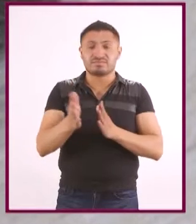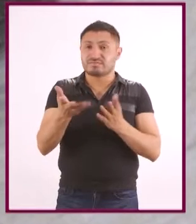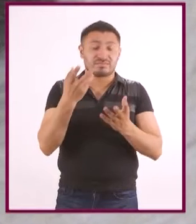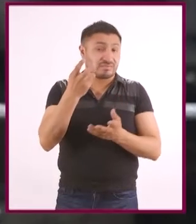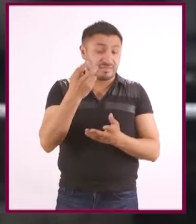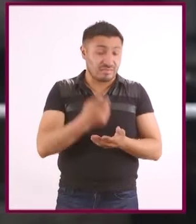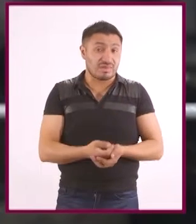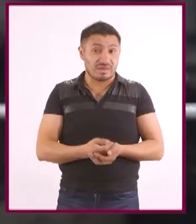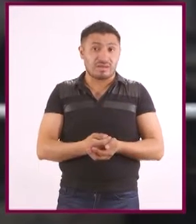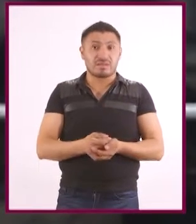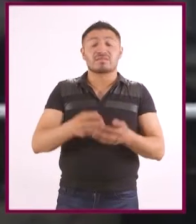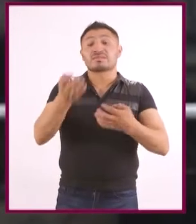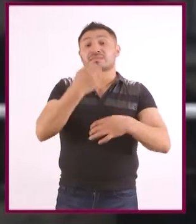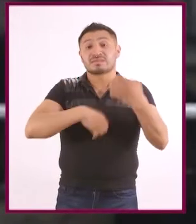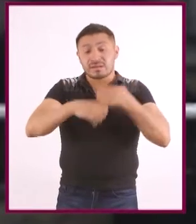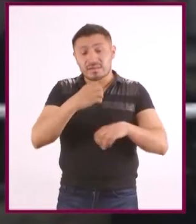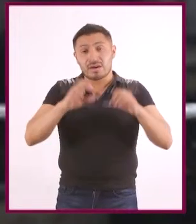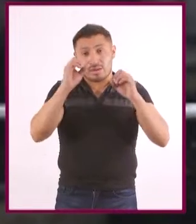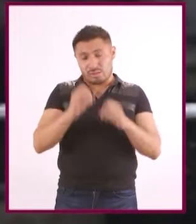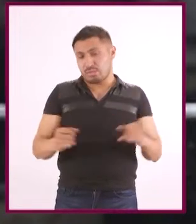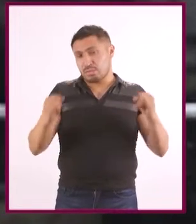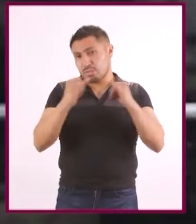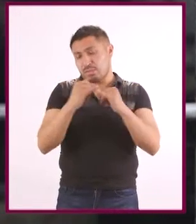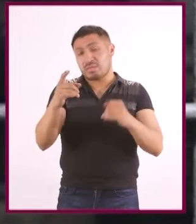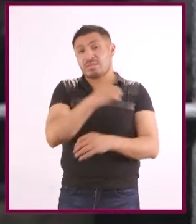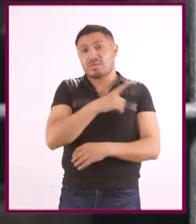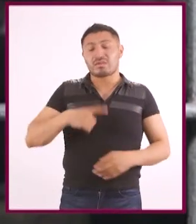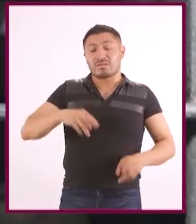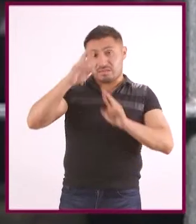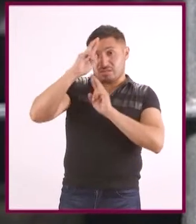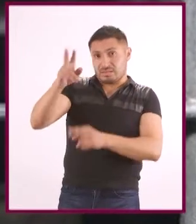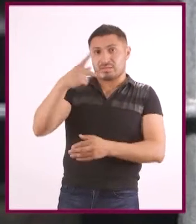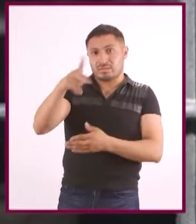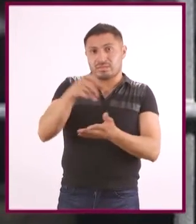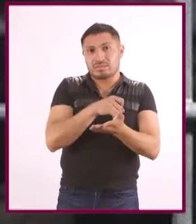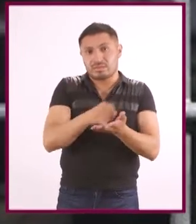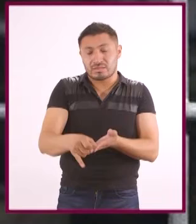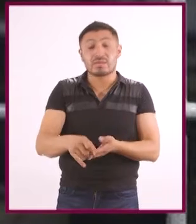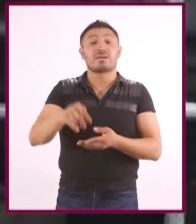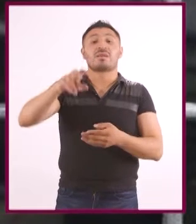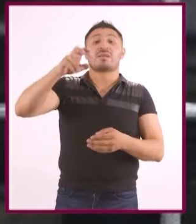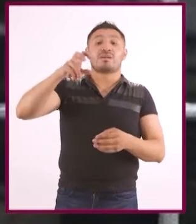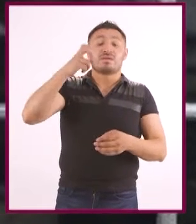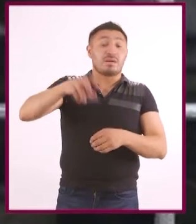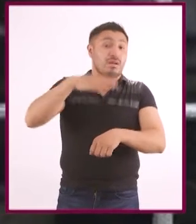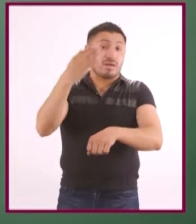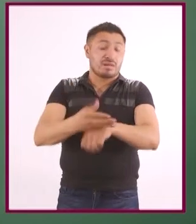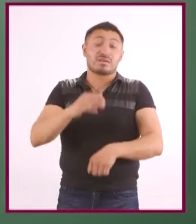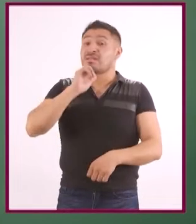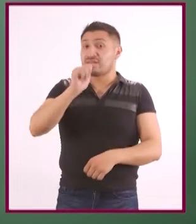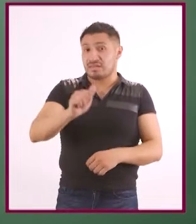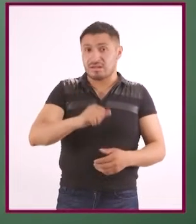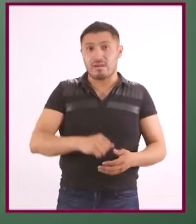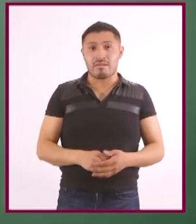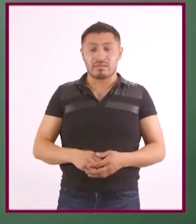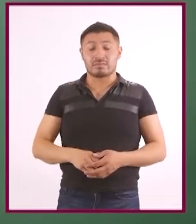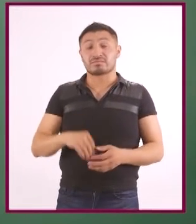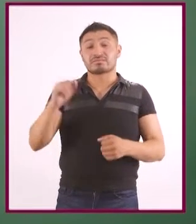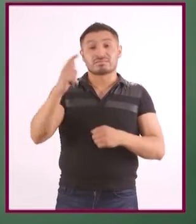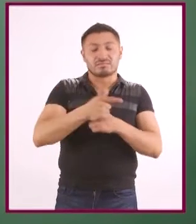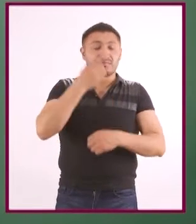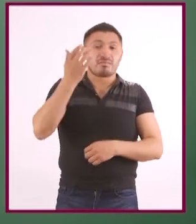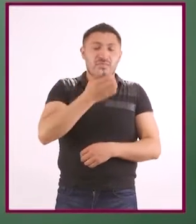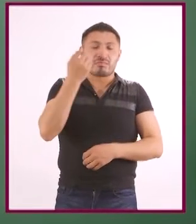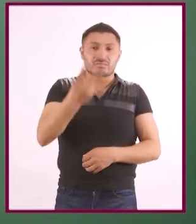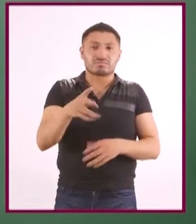los animales, la empresa o la dependencia debe respetar su decisión sin que por ello sea sancionada. Algo que tienen en